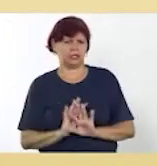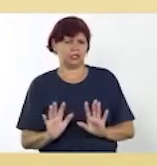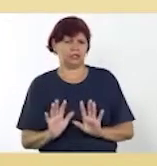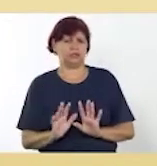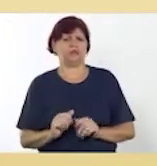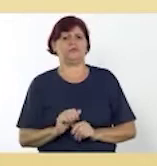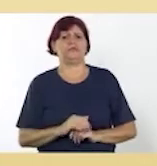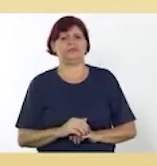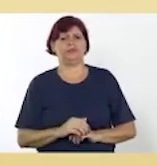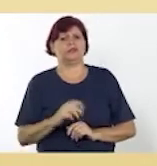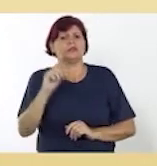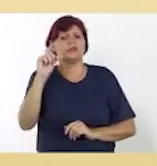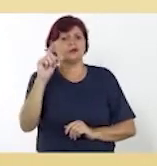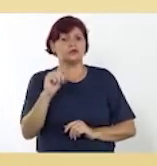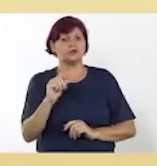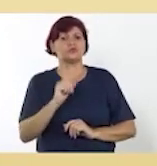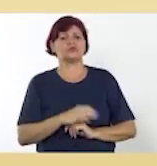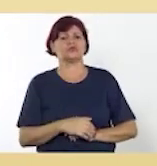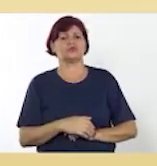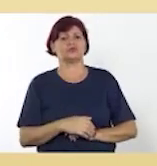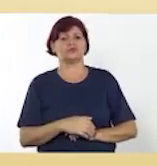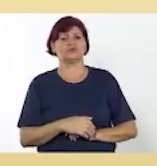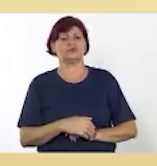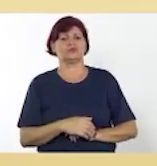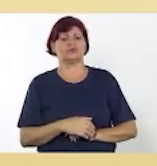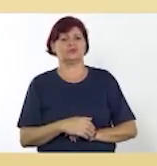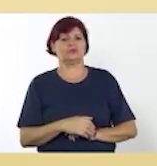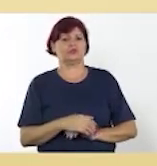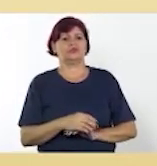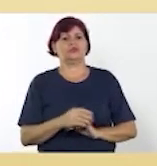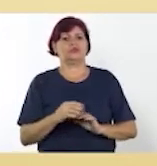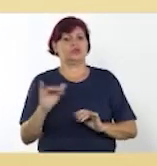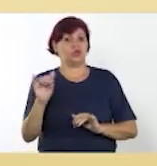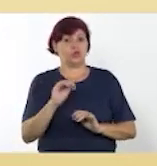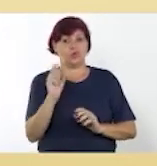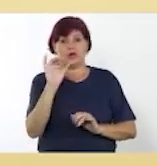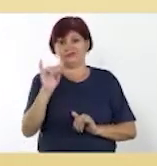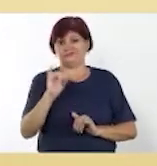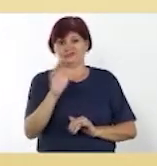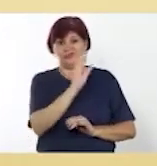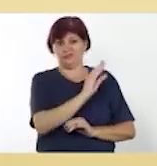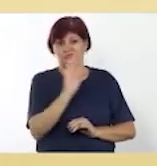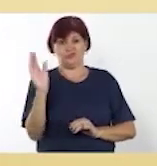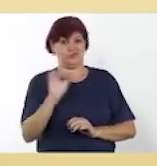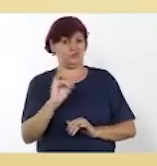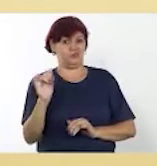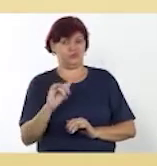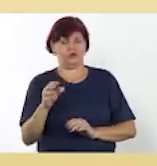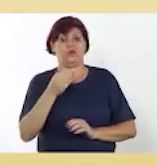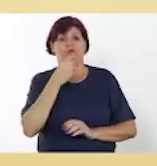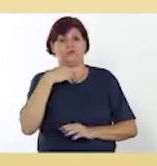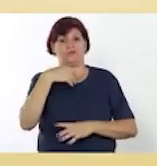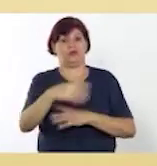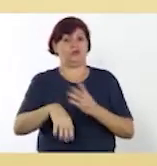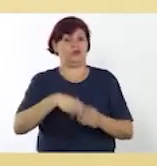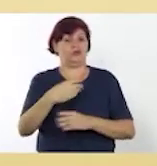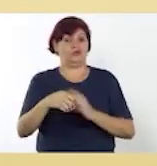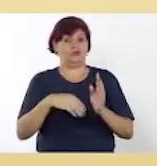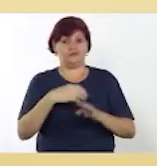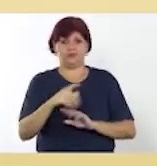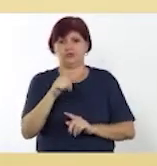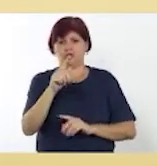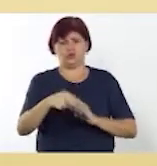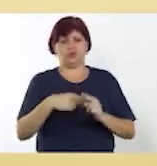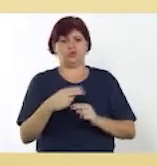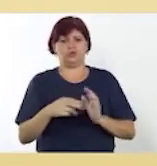trigonométricas y la reducción de los términos semejantes a partir de las transformaciones